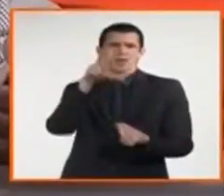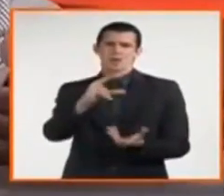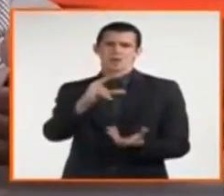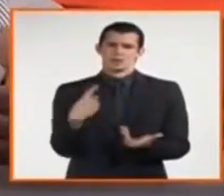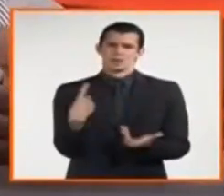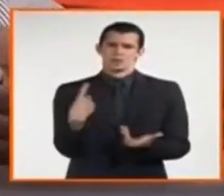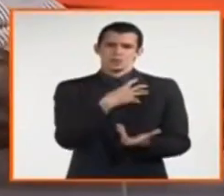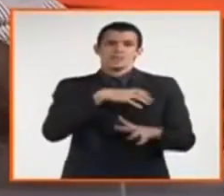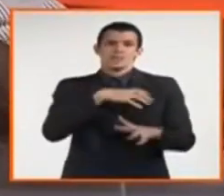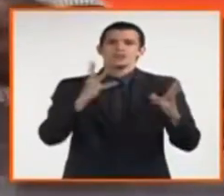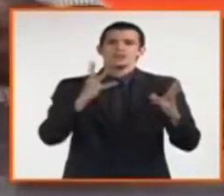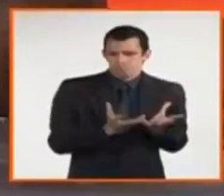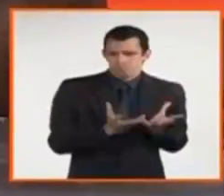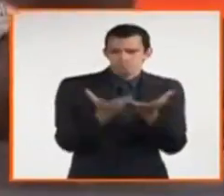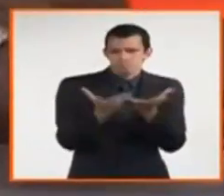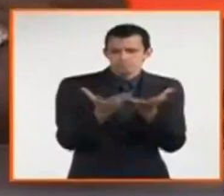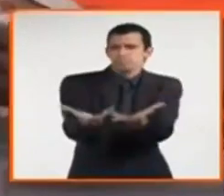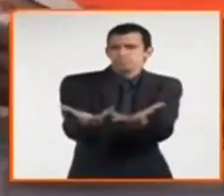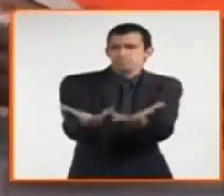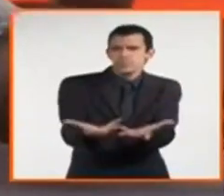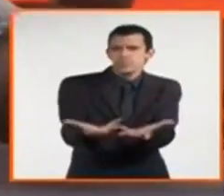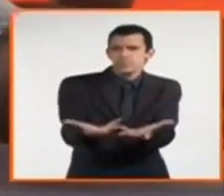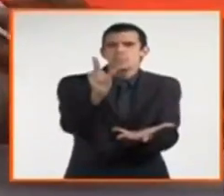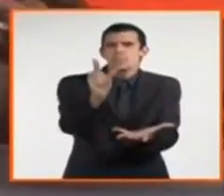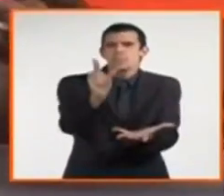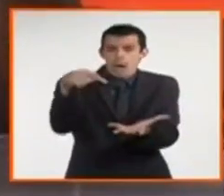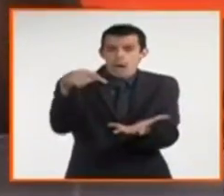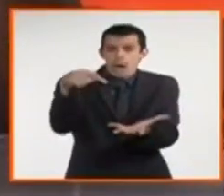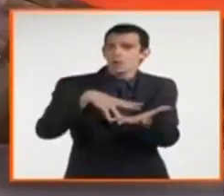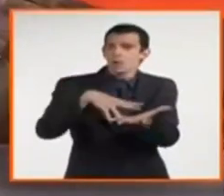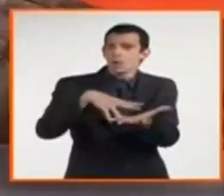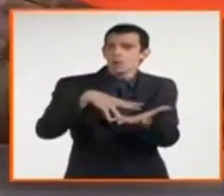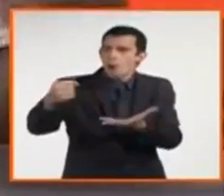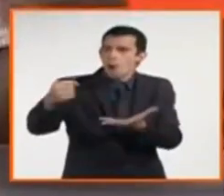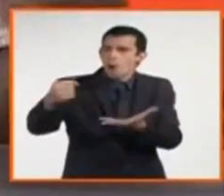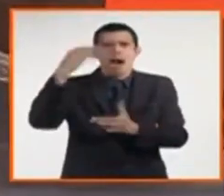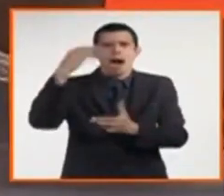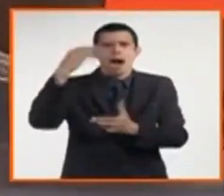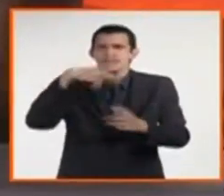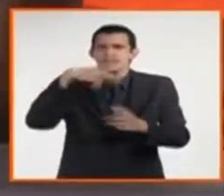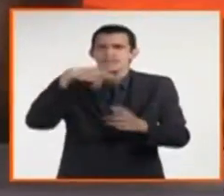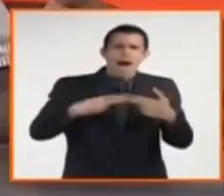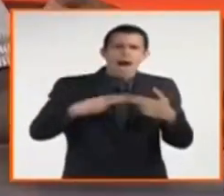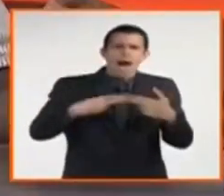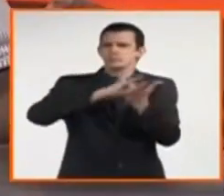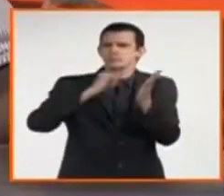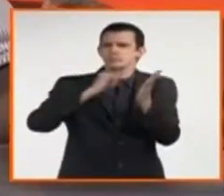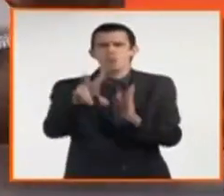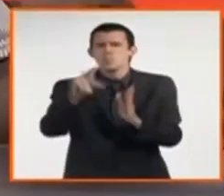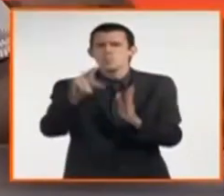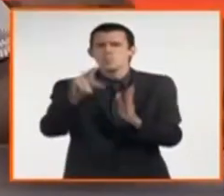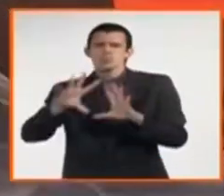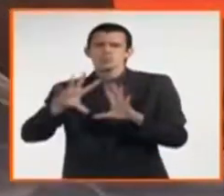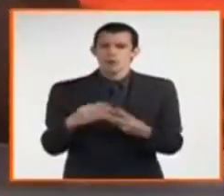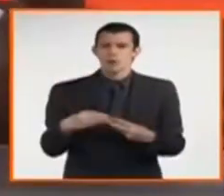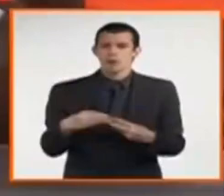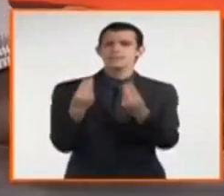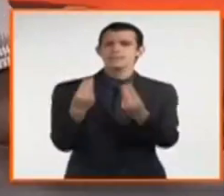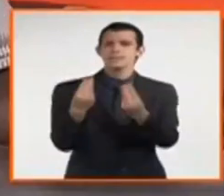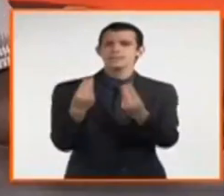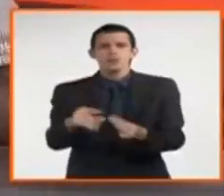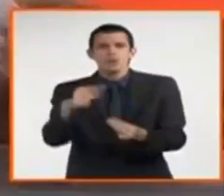instrumentos y estimular fomentar diálogos y pensamientos formación del